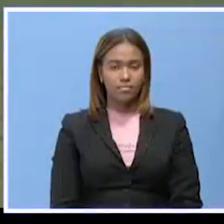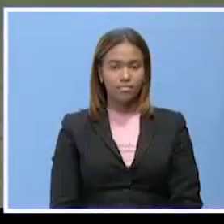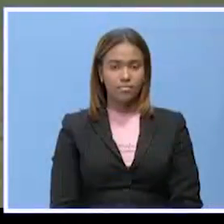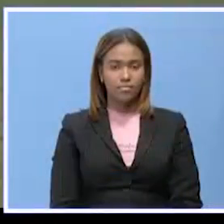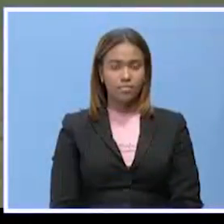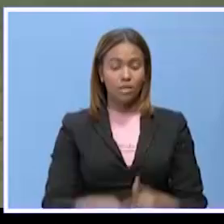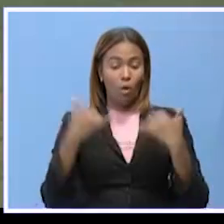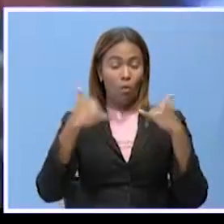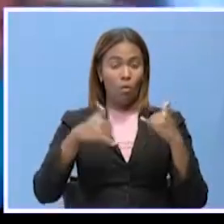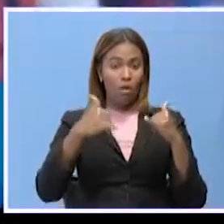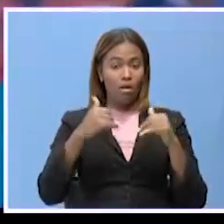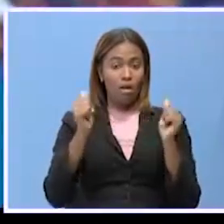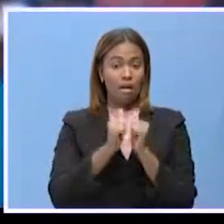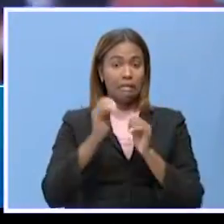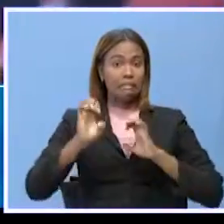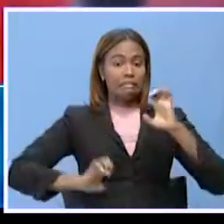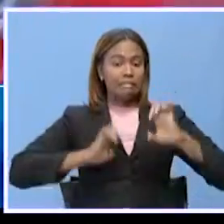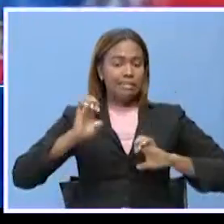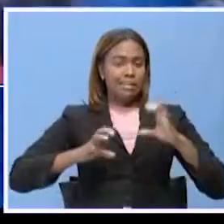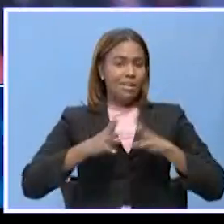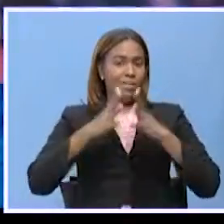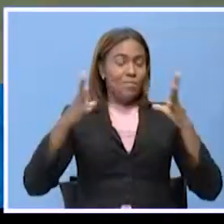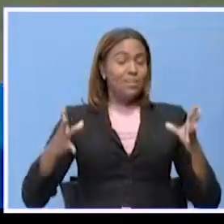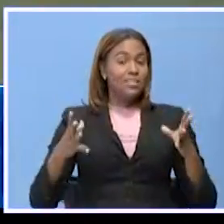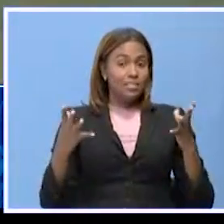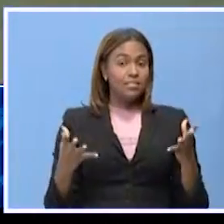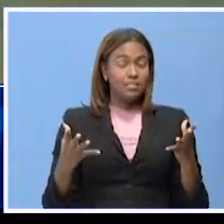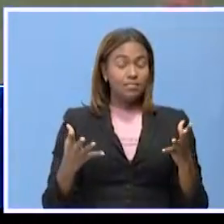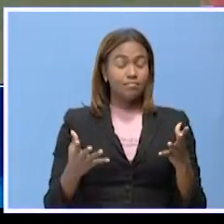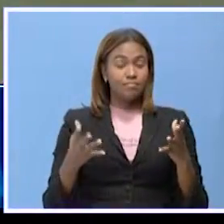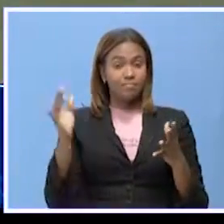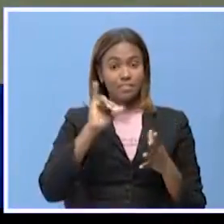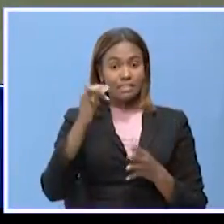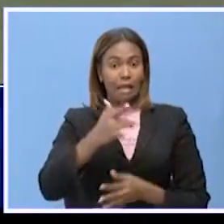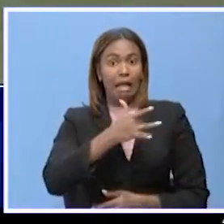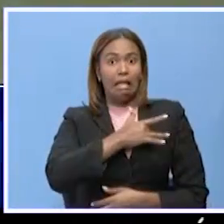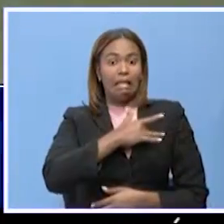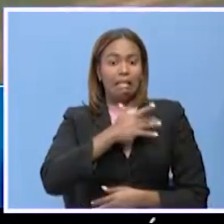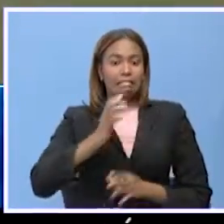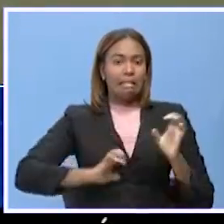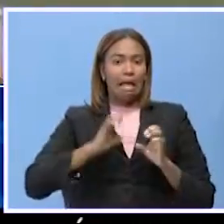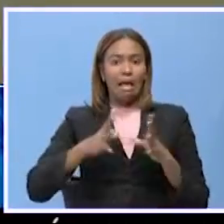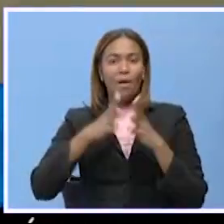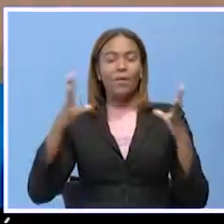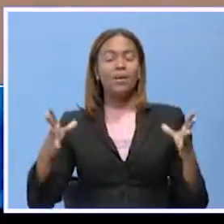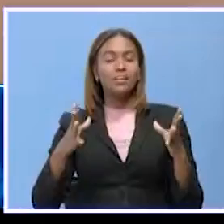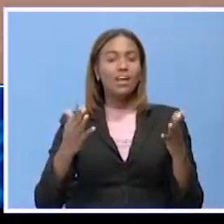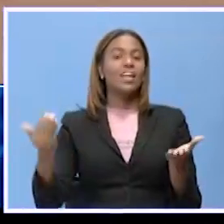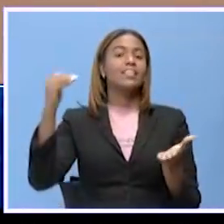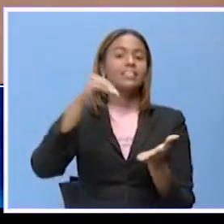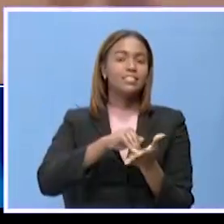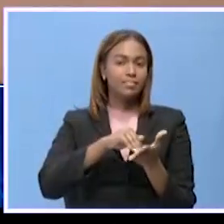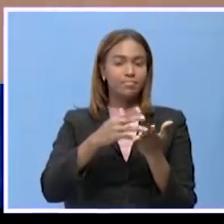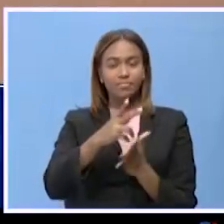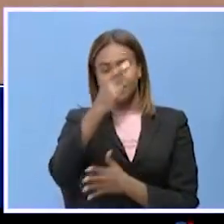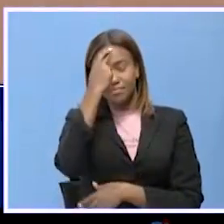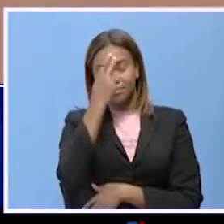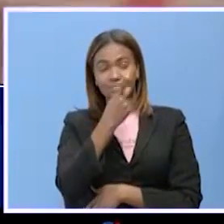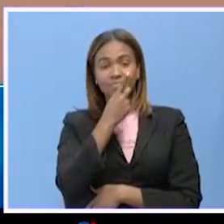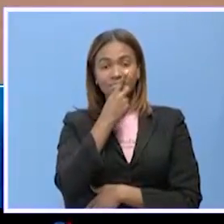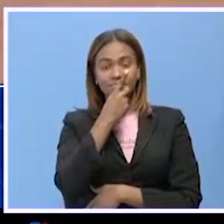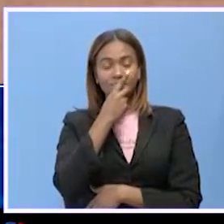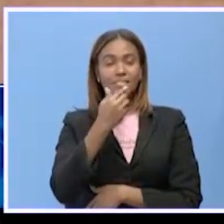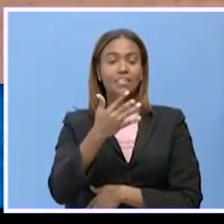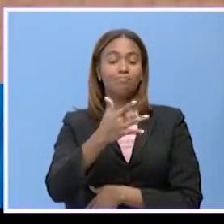En un partido con muchas alternativas y que despertó muchas emociones, una vez más, República